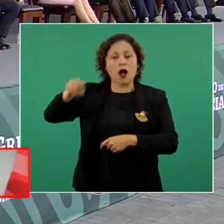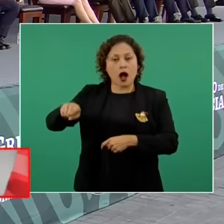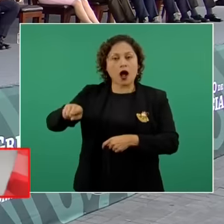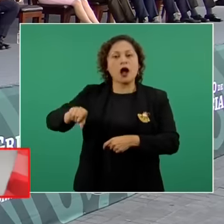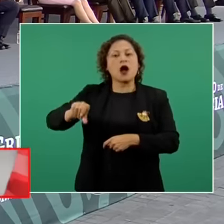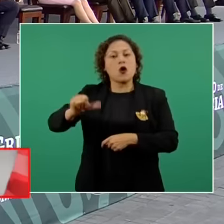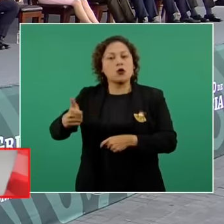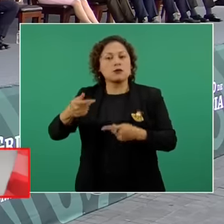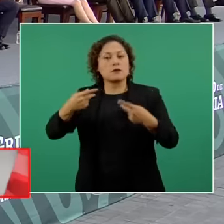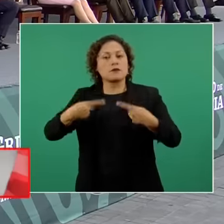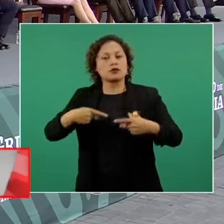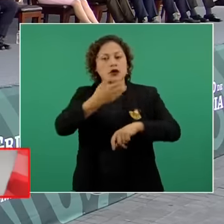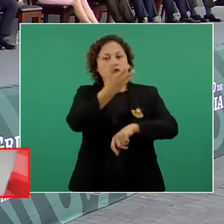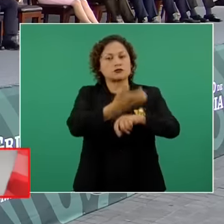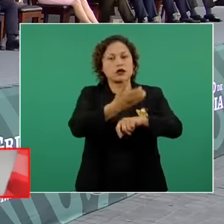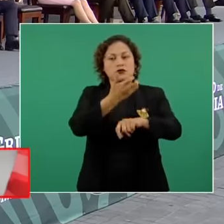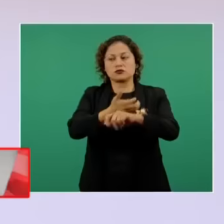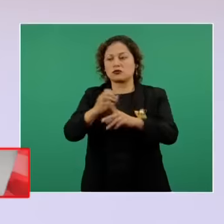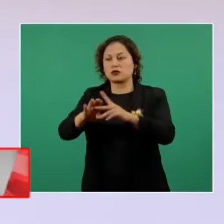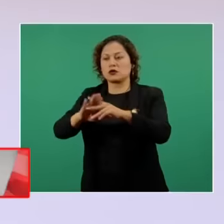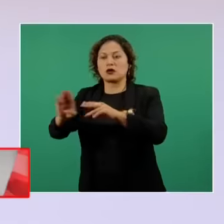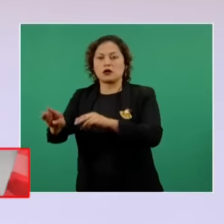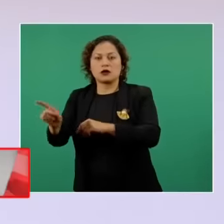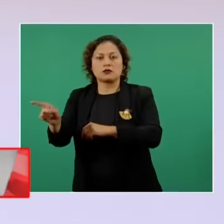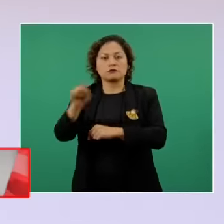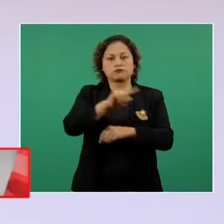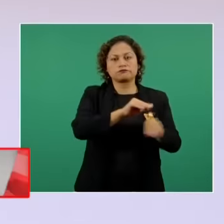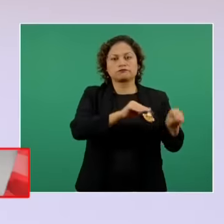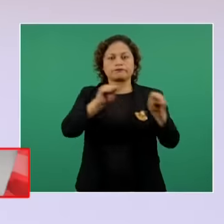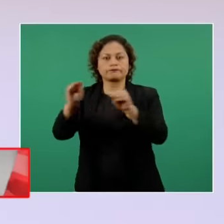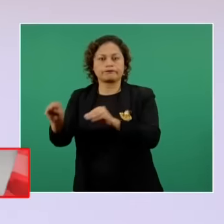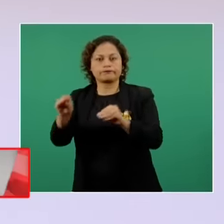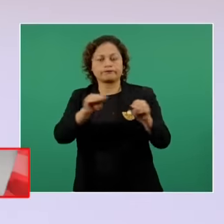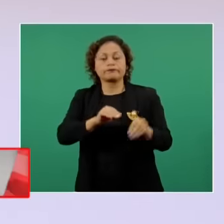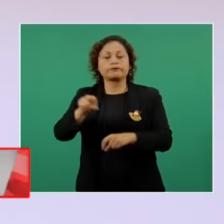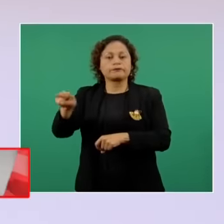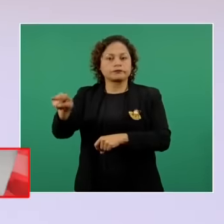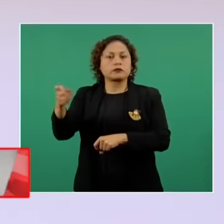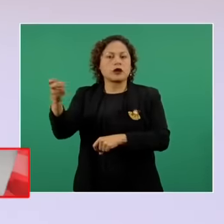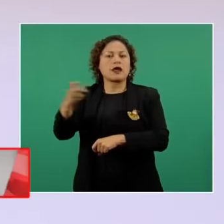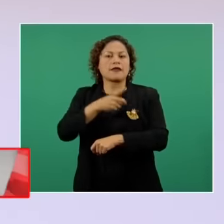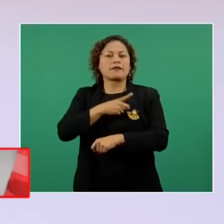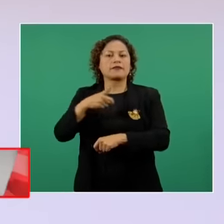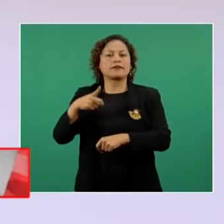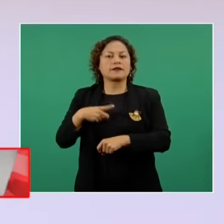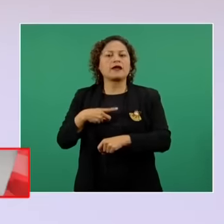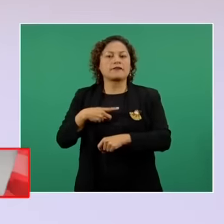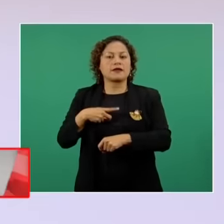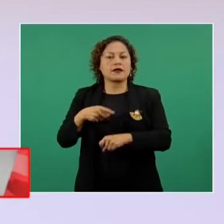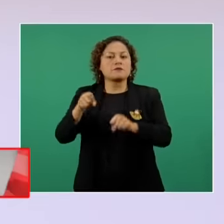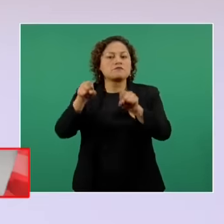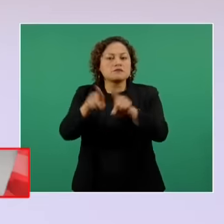haciendo a un lado los intereses electorales o partidistas.